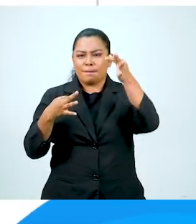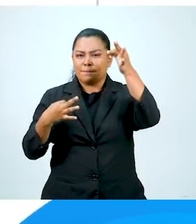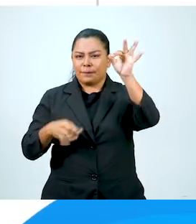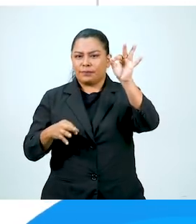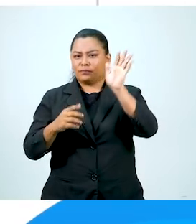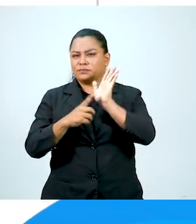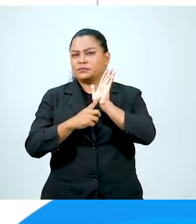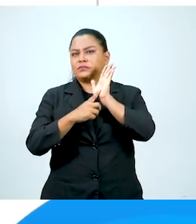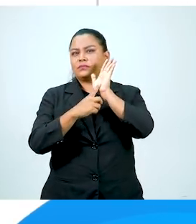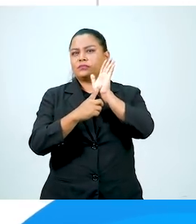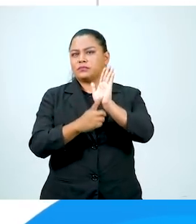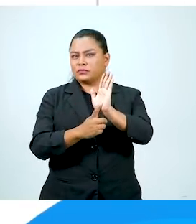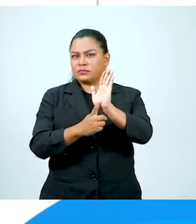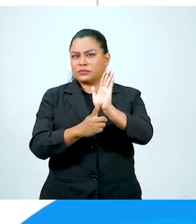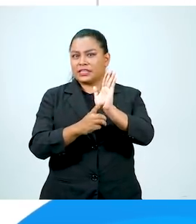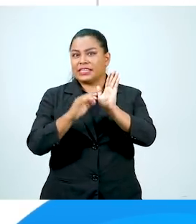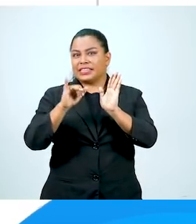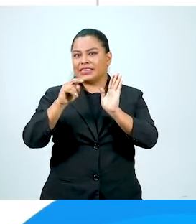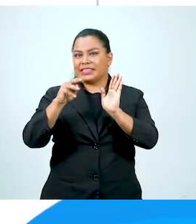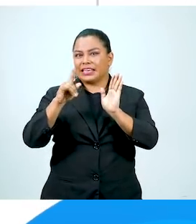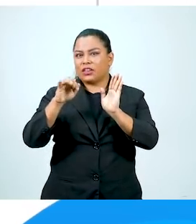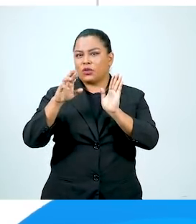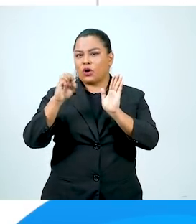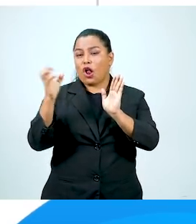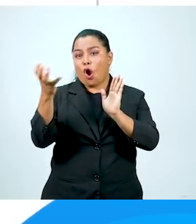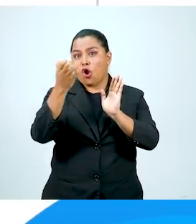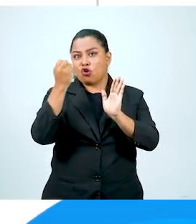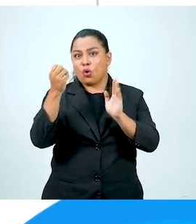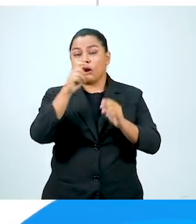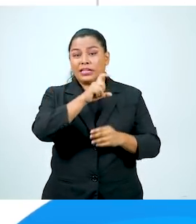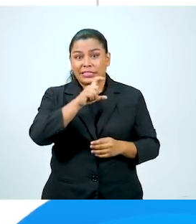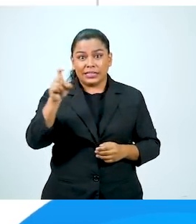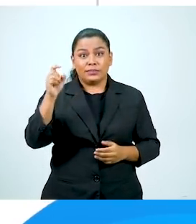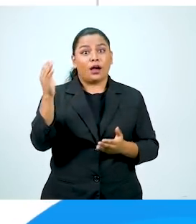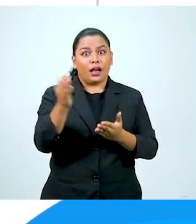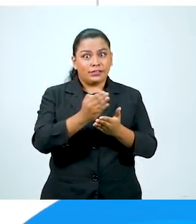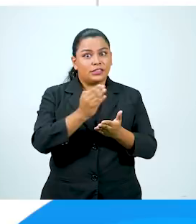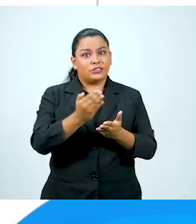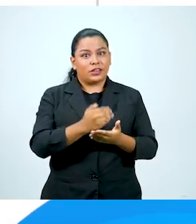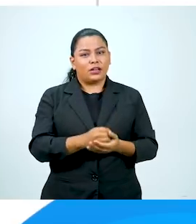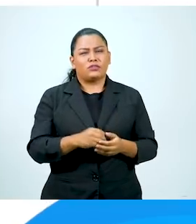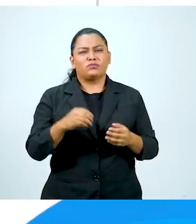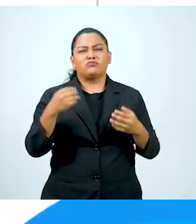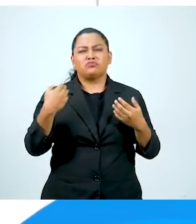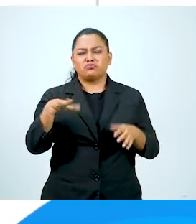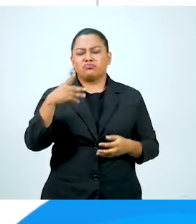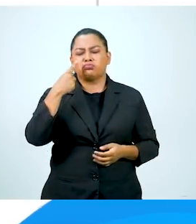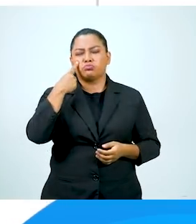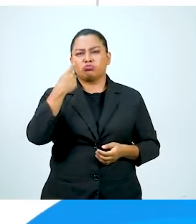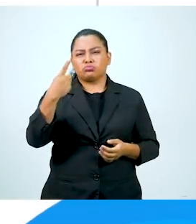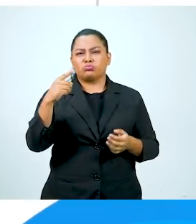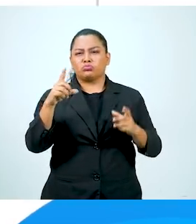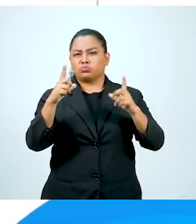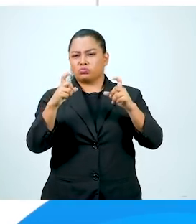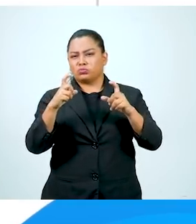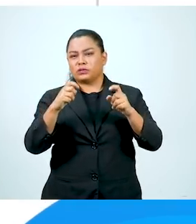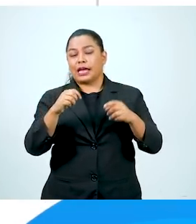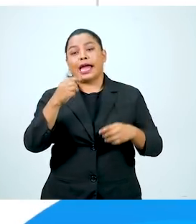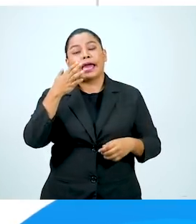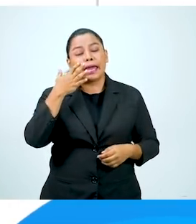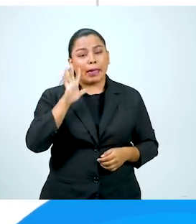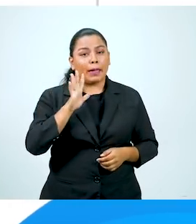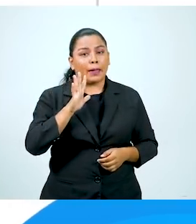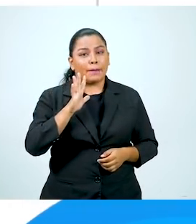la página se presentan los indicadores de logro de la semana en estudio. Como pueden observar, en